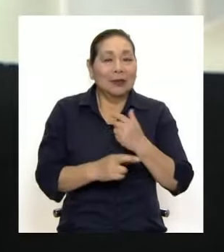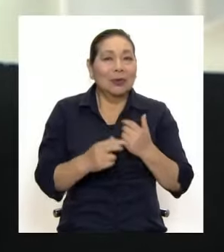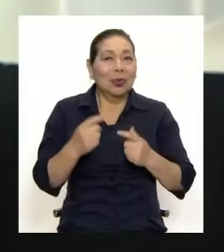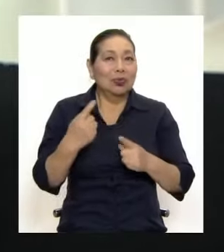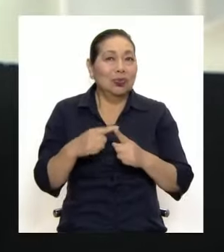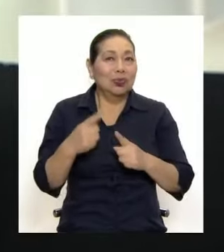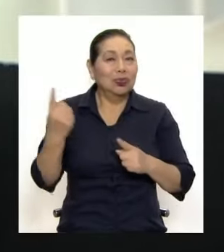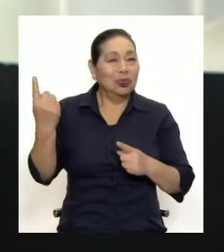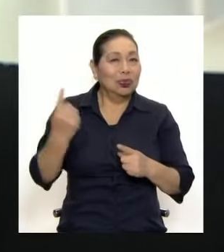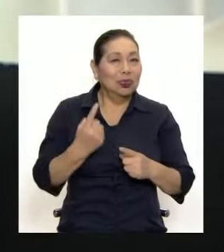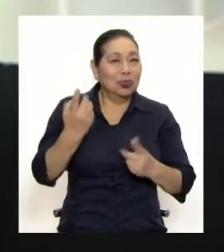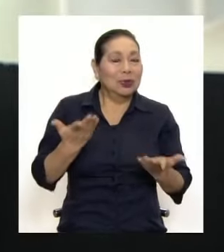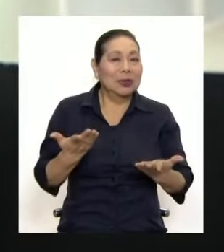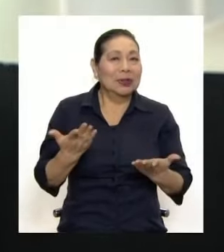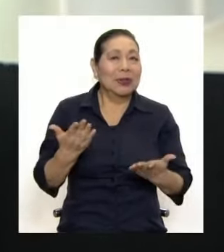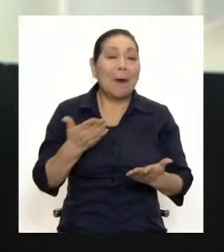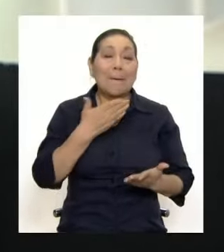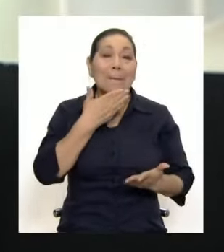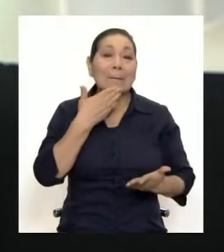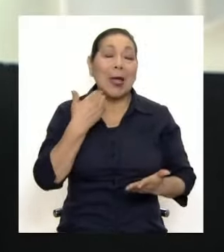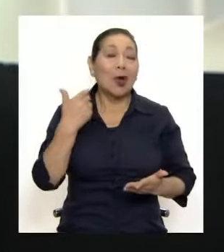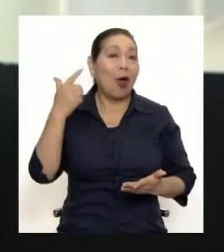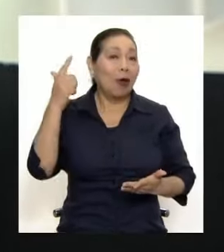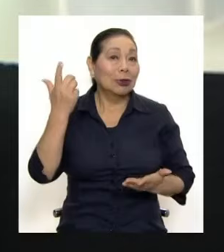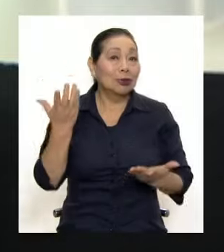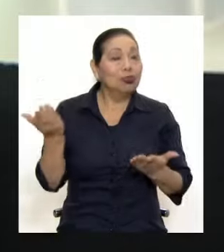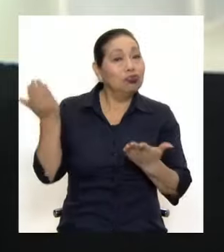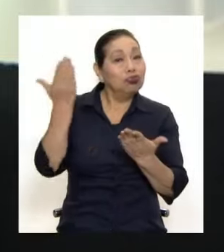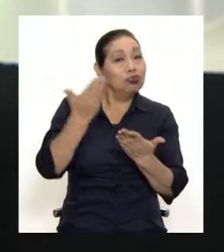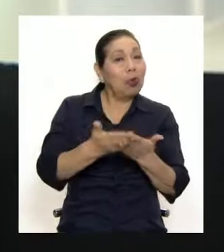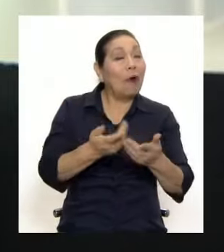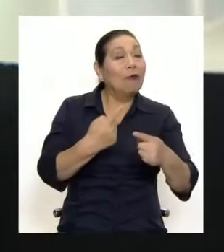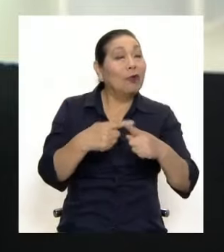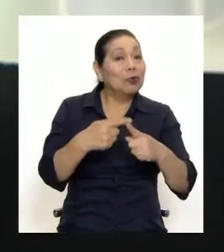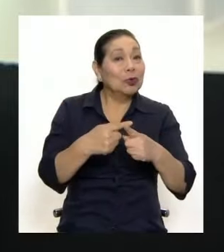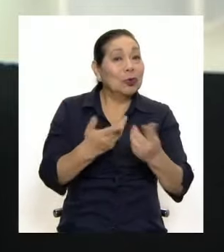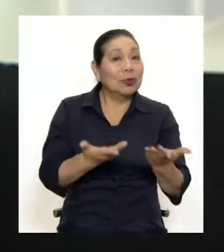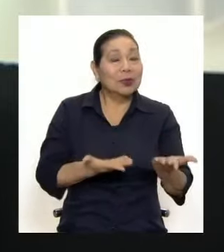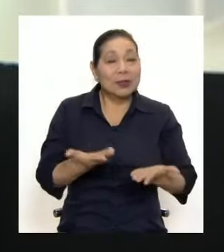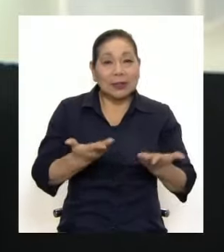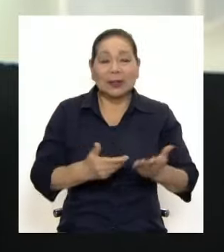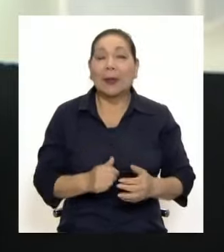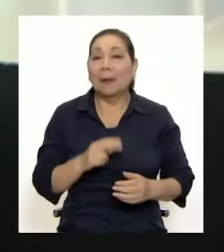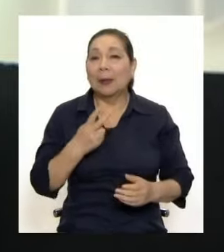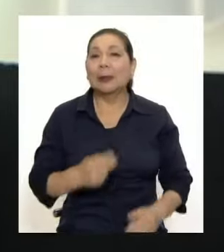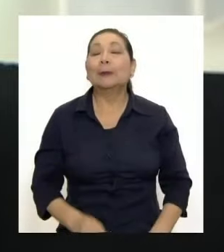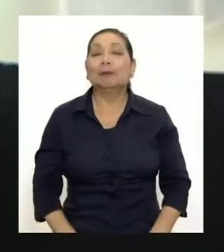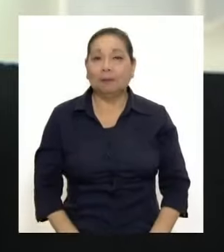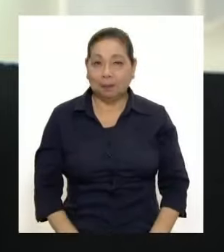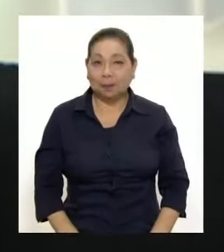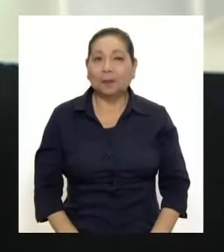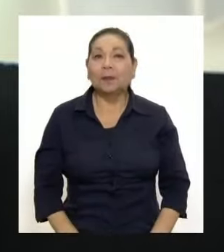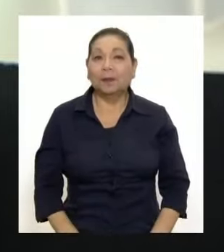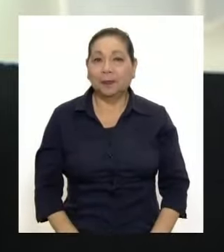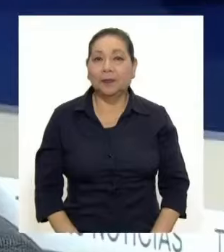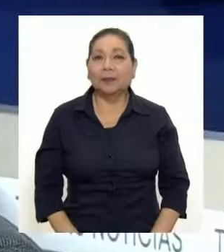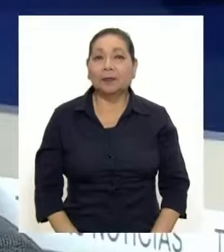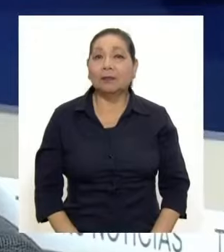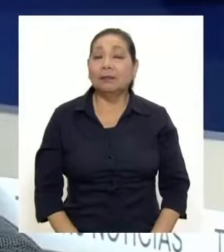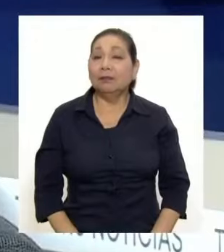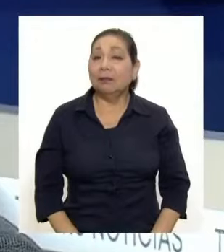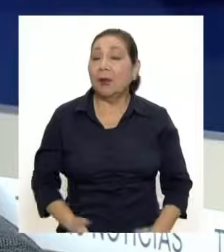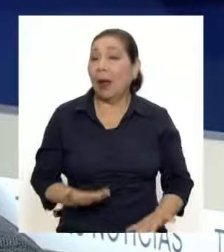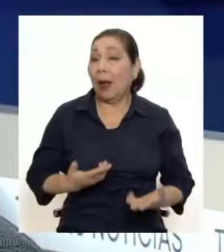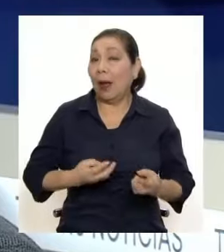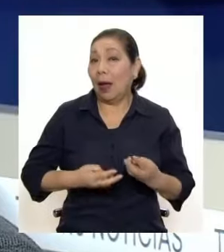productos ener poder seguir mejorando la colocación de los productos hidrobiológicos peruanos en estos mercados